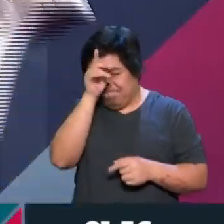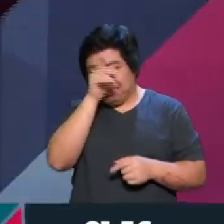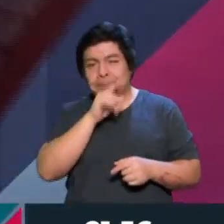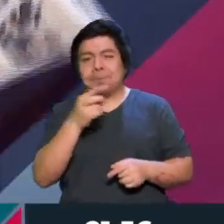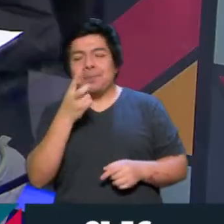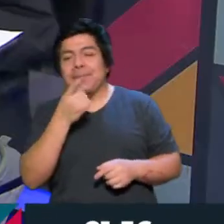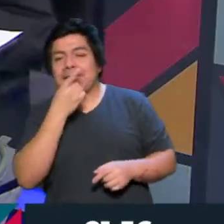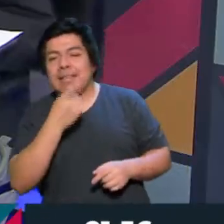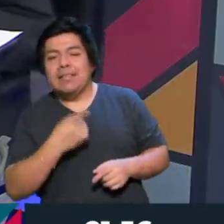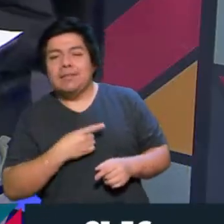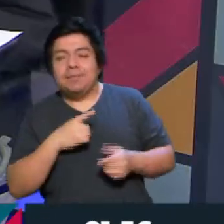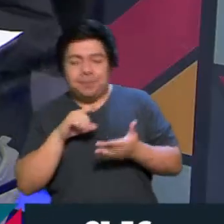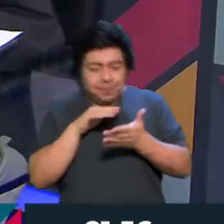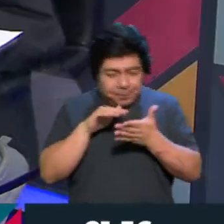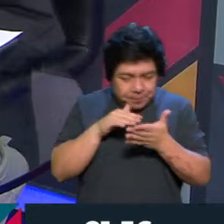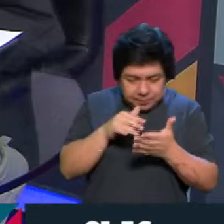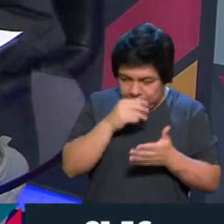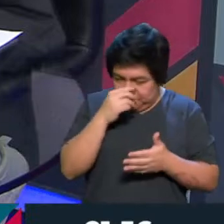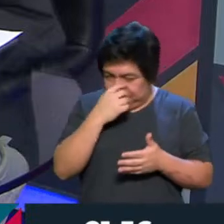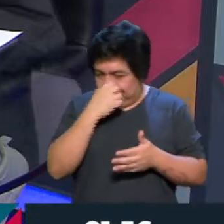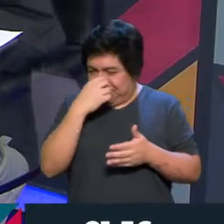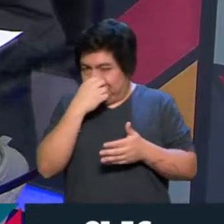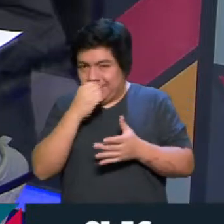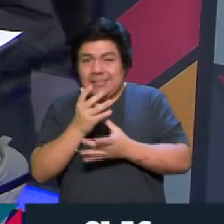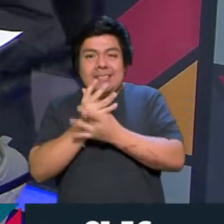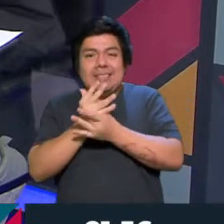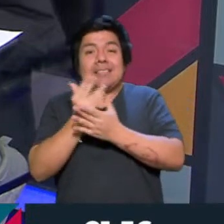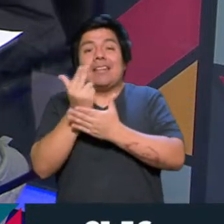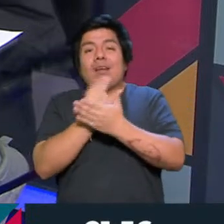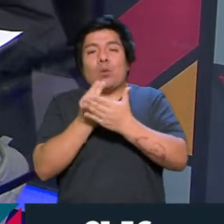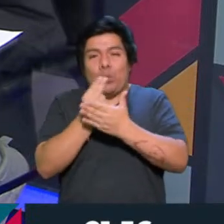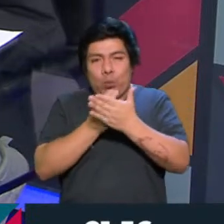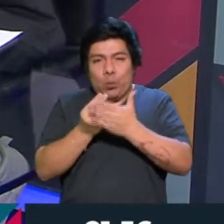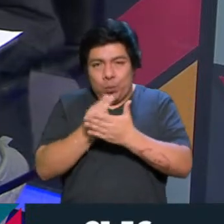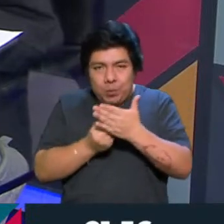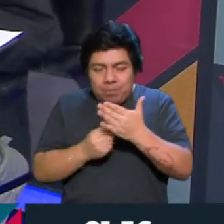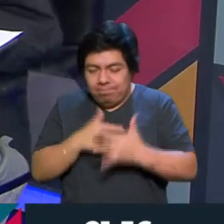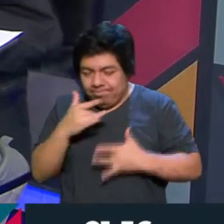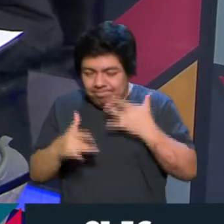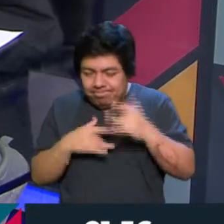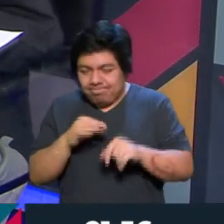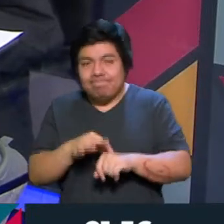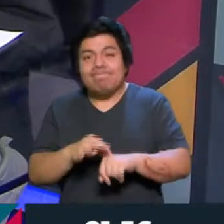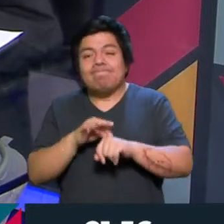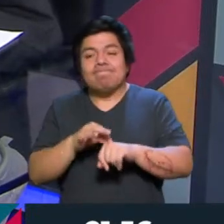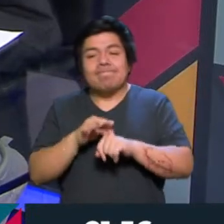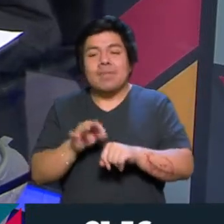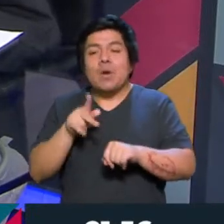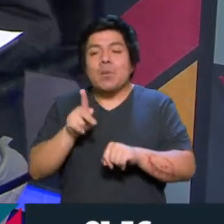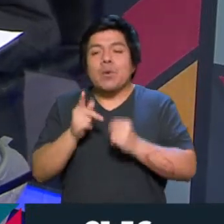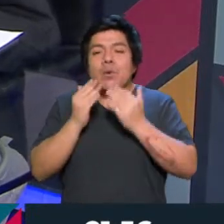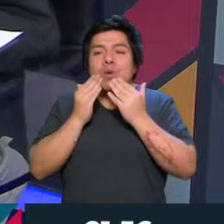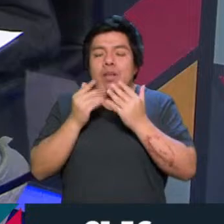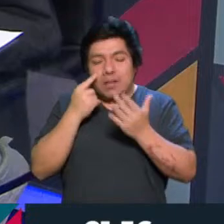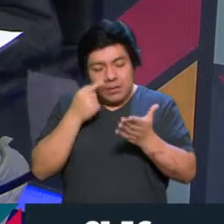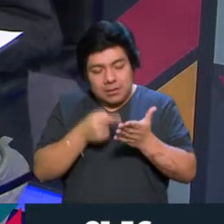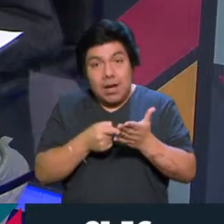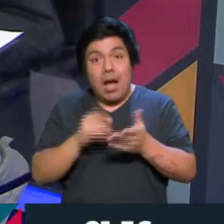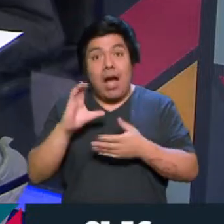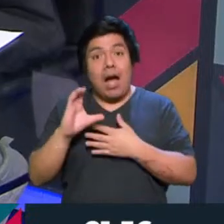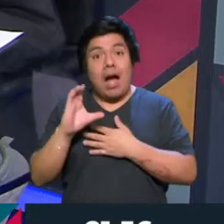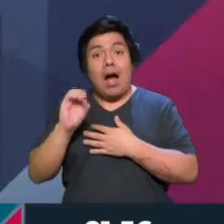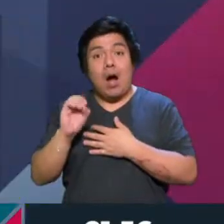lo comentas, yo estaba leyendo, me decía aquí, el dibujo con grandes dosis de realismo, pero no había visto que es de